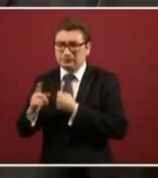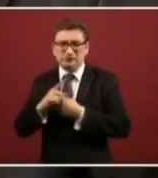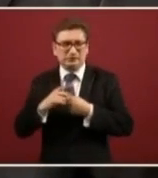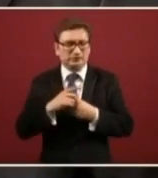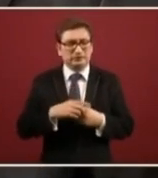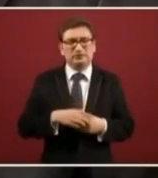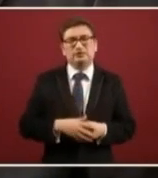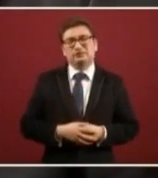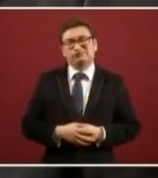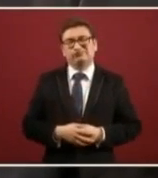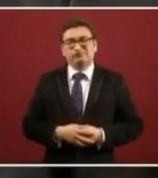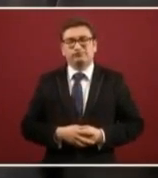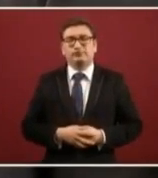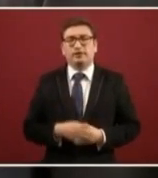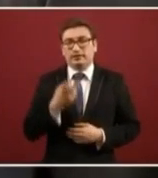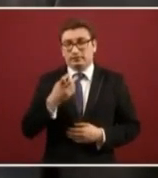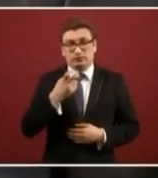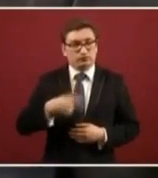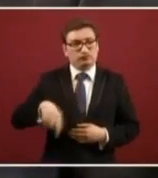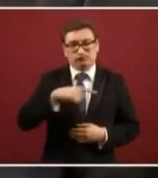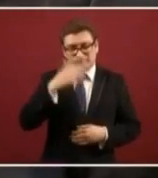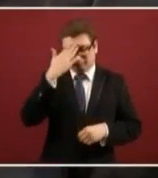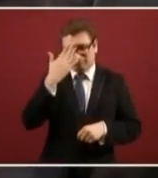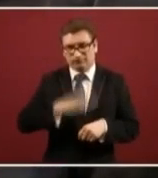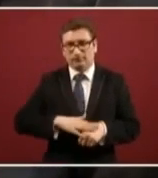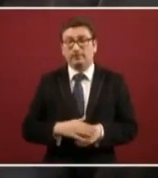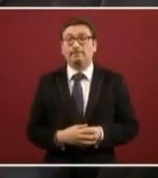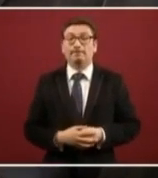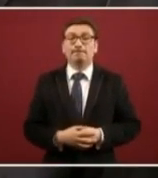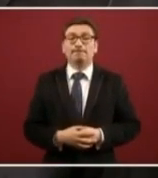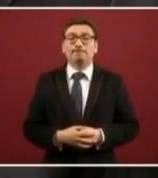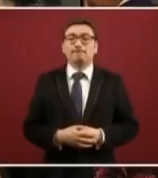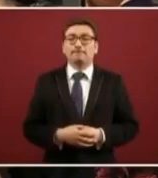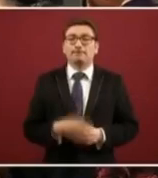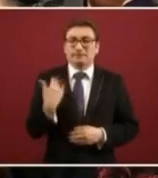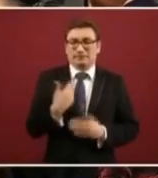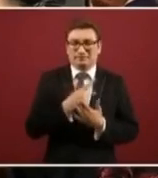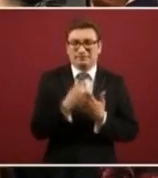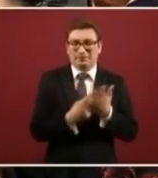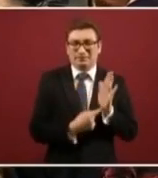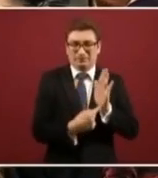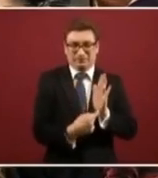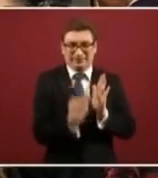muy en cuenta. Dimos a conocer este programa porque